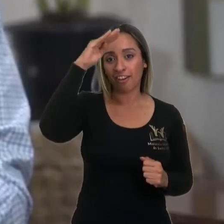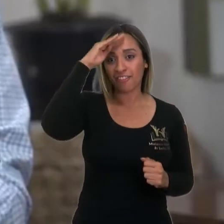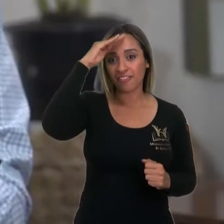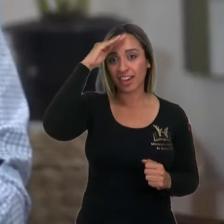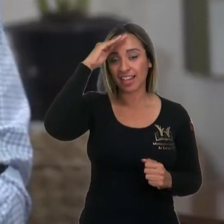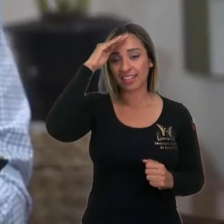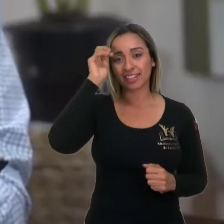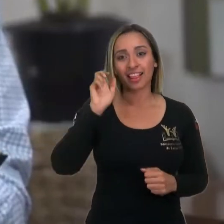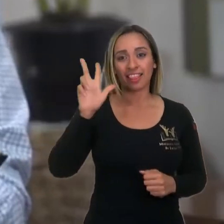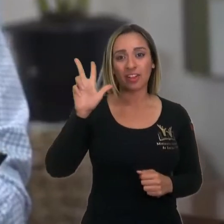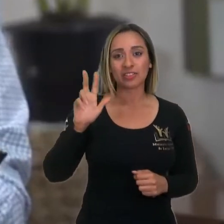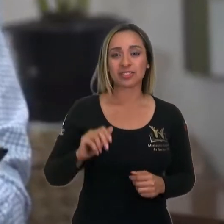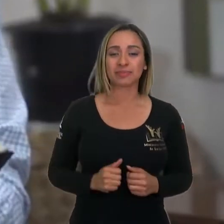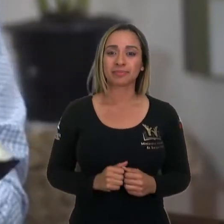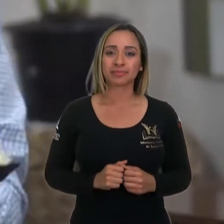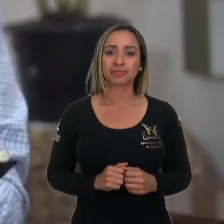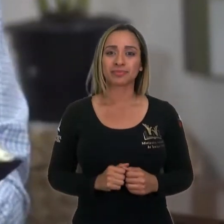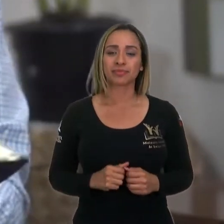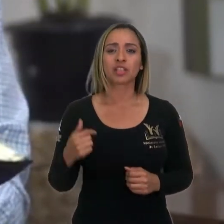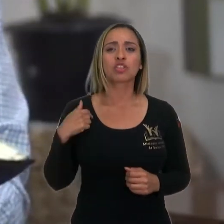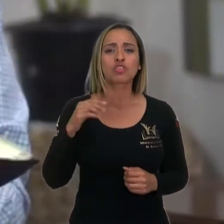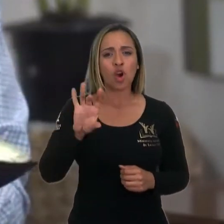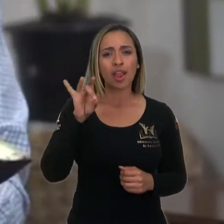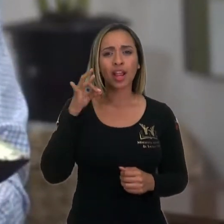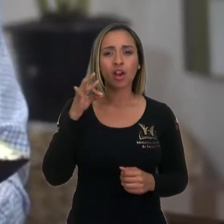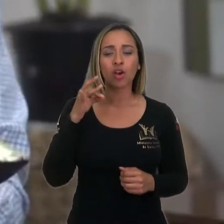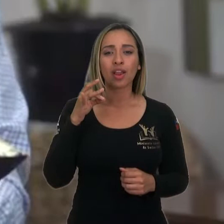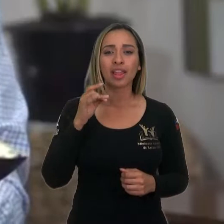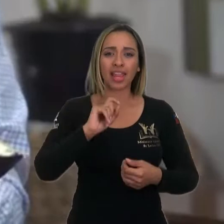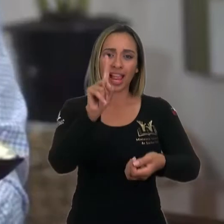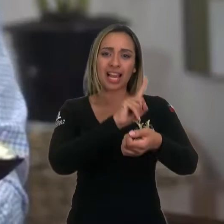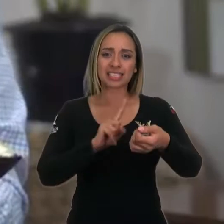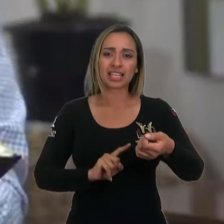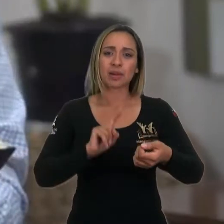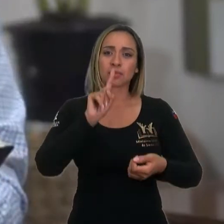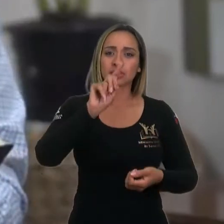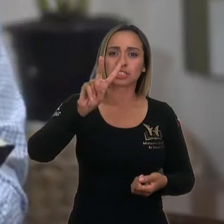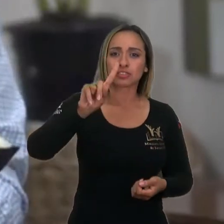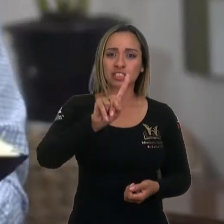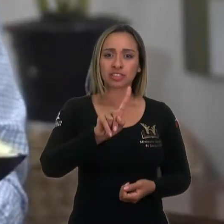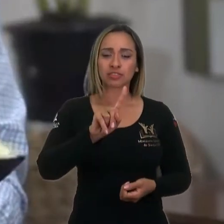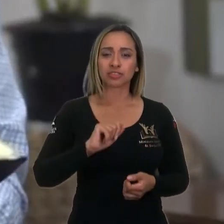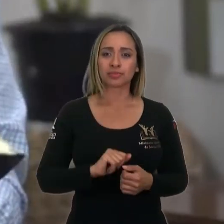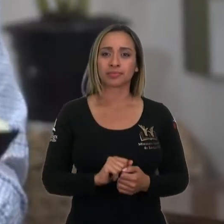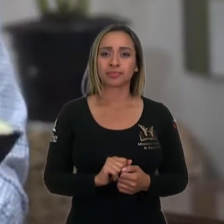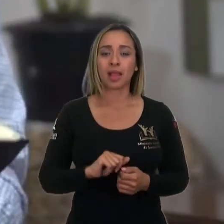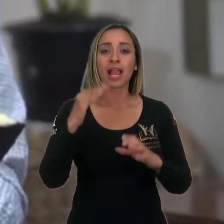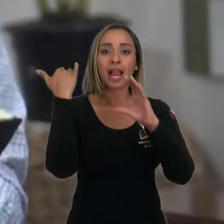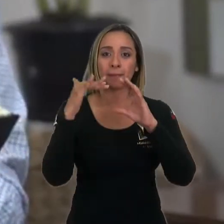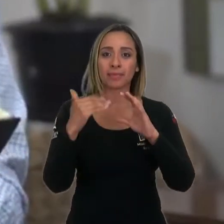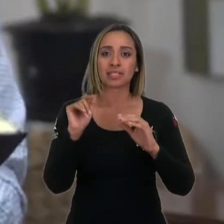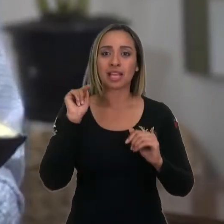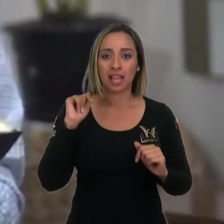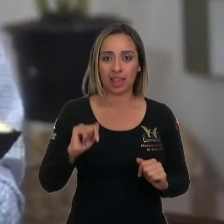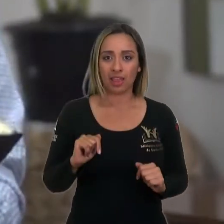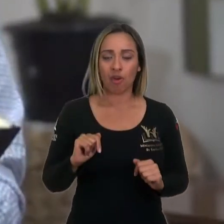confiar en Dios. Yo escogí el salmo 21 para nuestra meditación. El mensaje de hoy